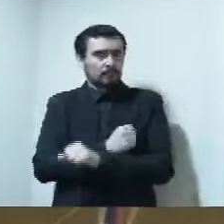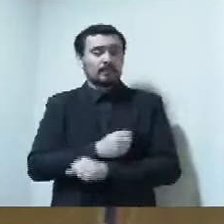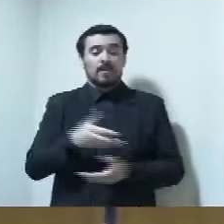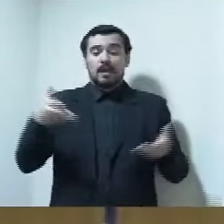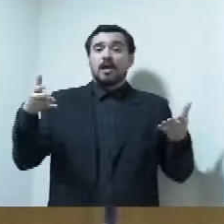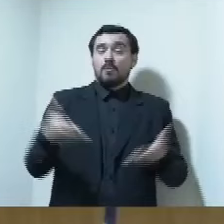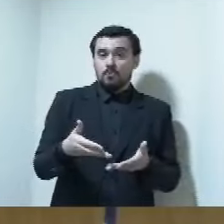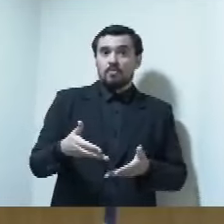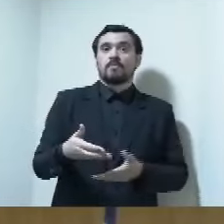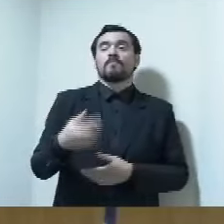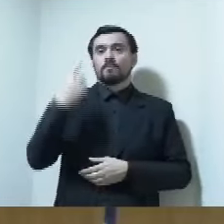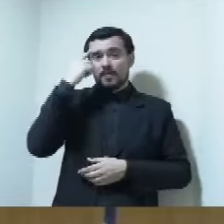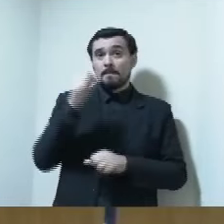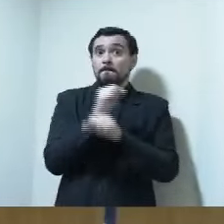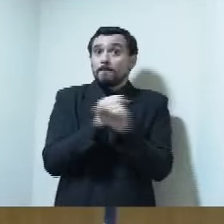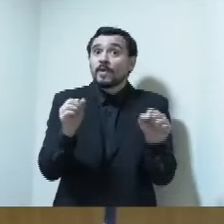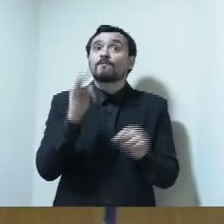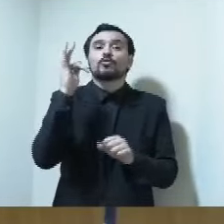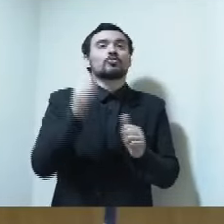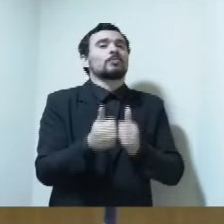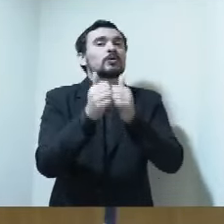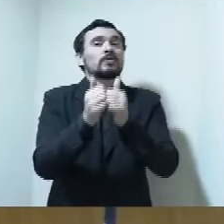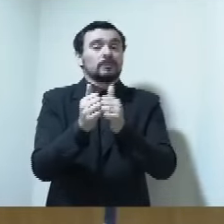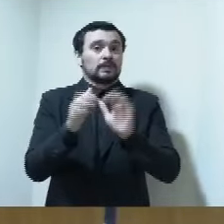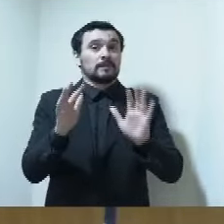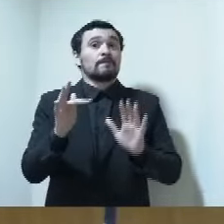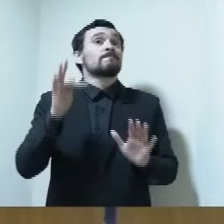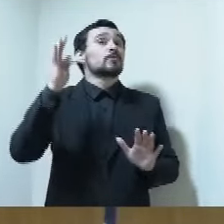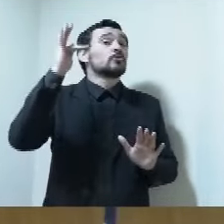presente de vibrantes posibilidades y un futuro